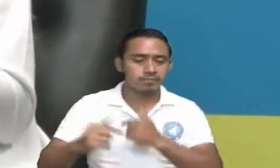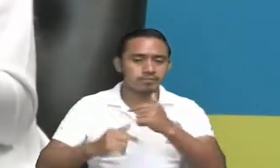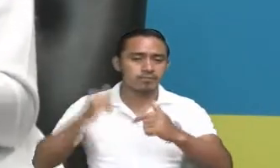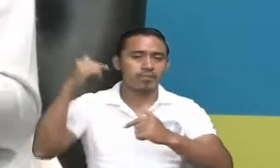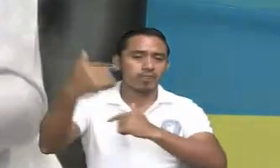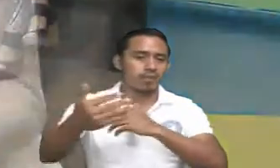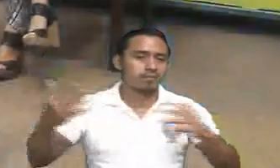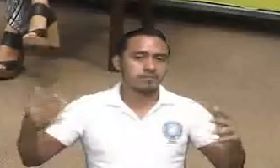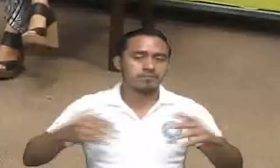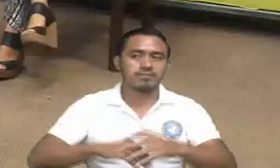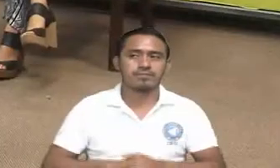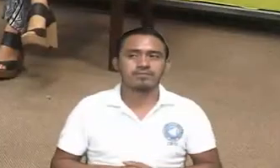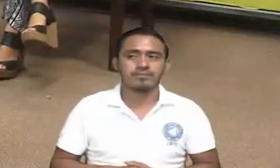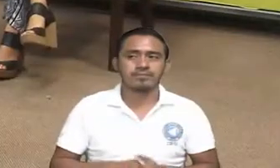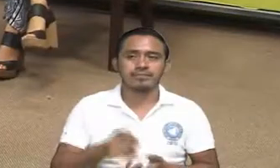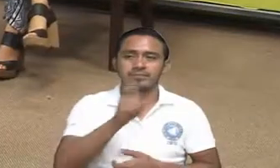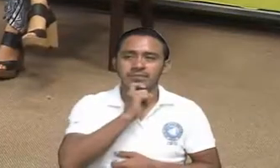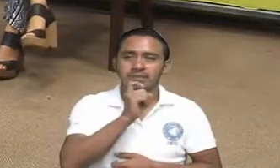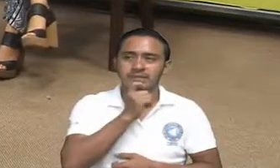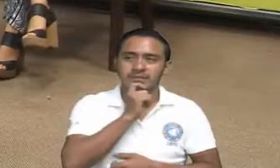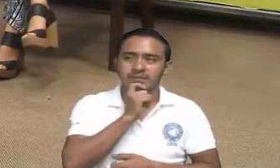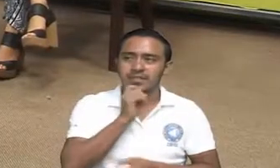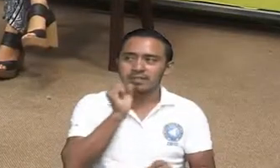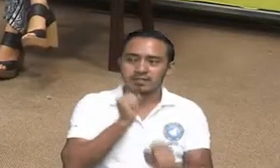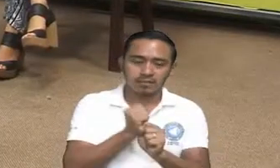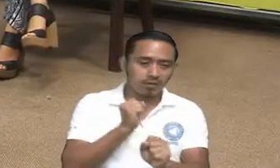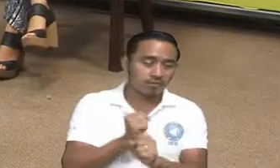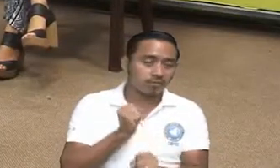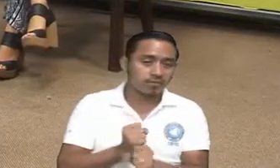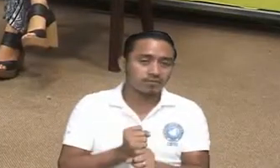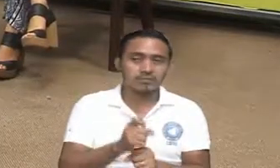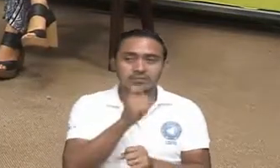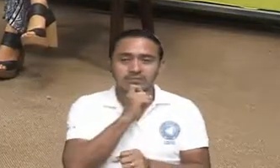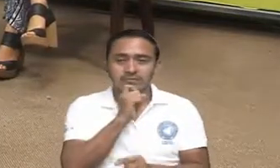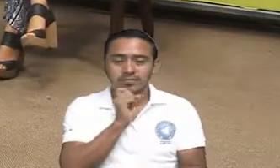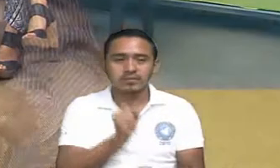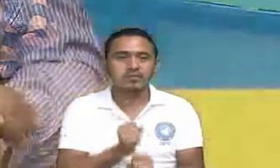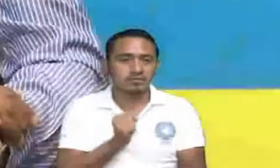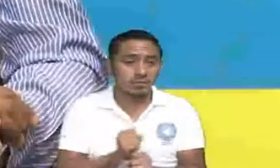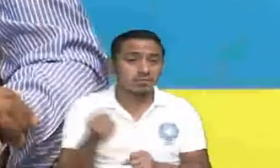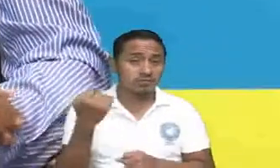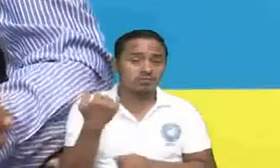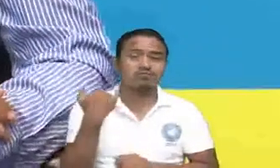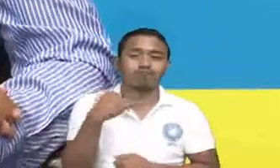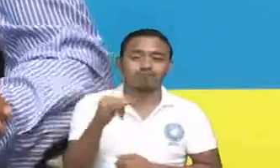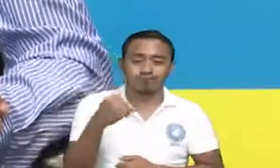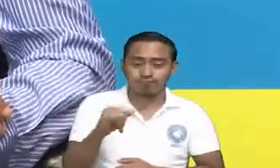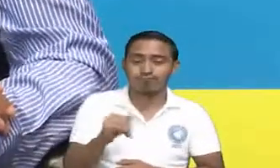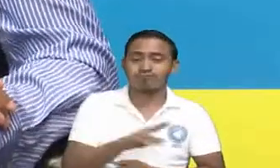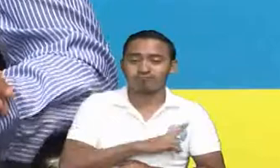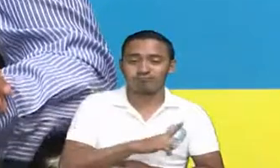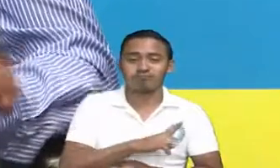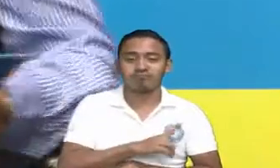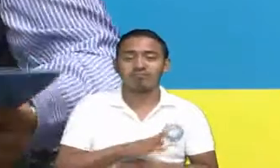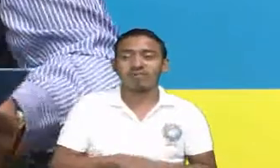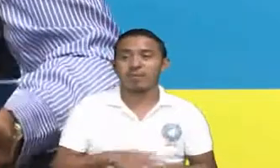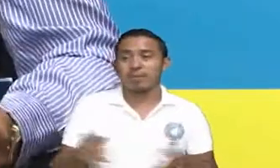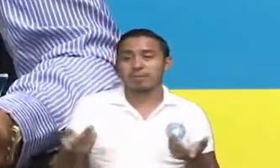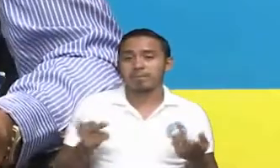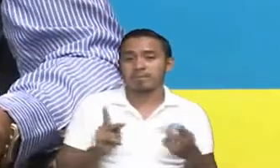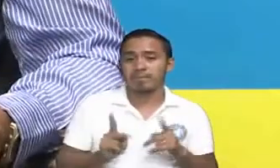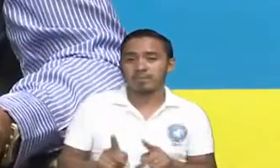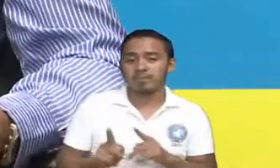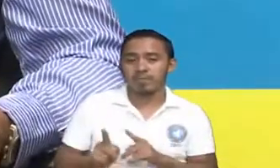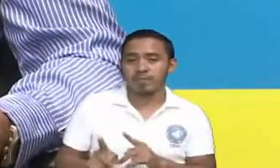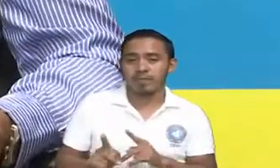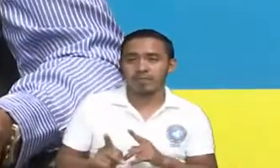límite. Se les olvidó los celos profesionales también. A nivel profesional, hay correcto. Celos a nivel de trabajo. Así es. Quizás hay una persona